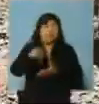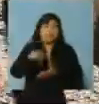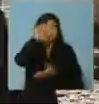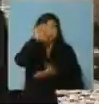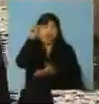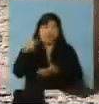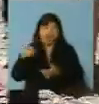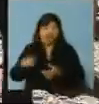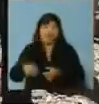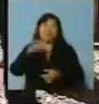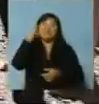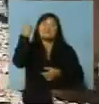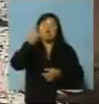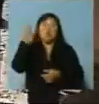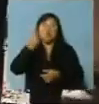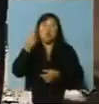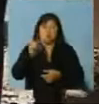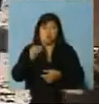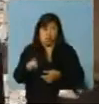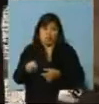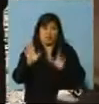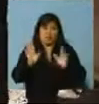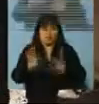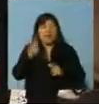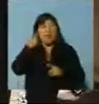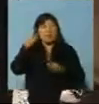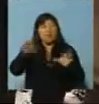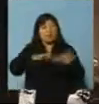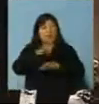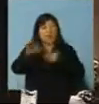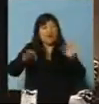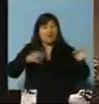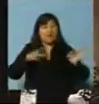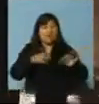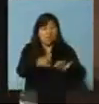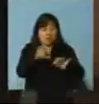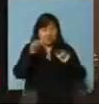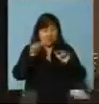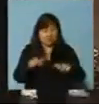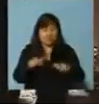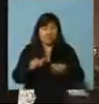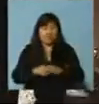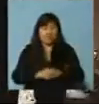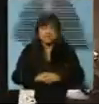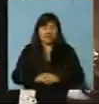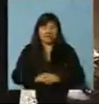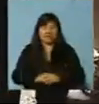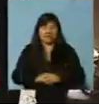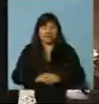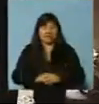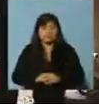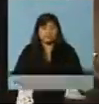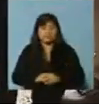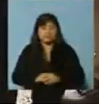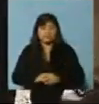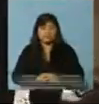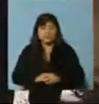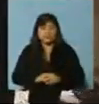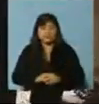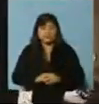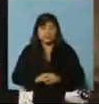eso y para ello se va a realizar el tradicional corte de cintas.